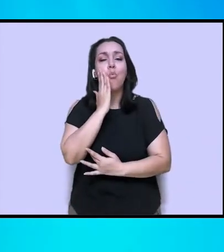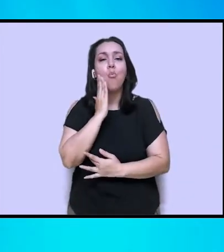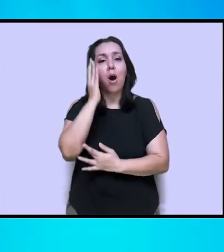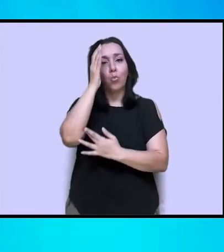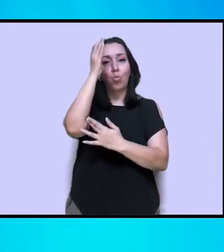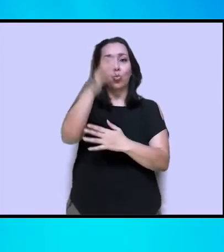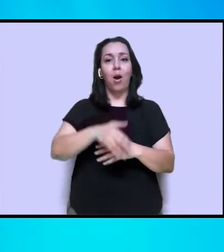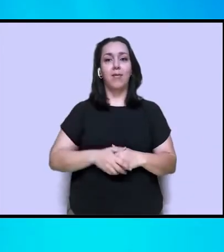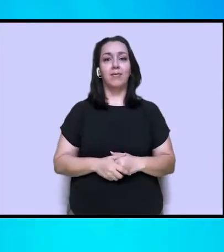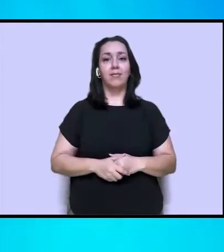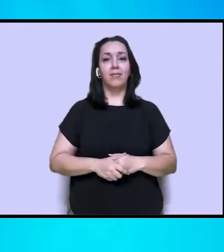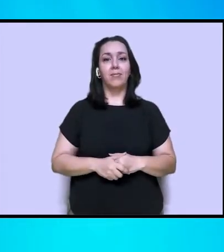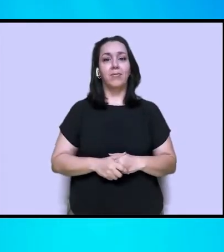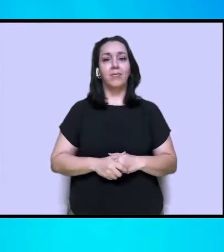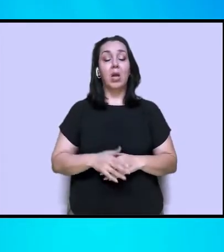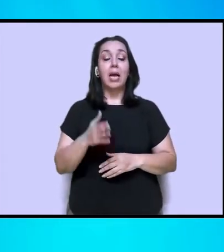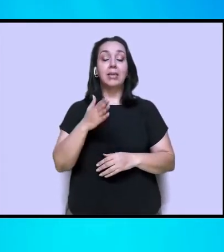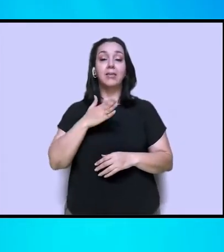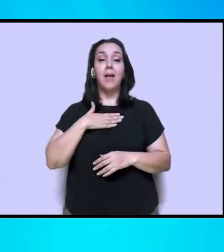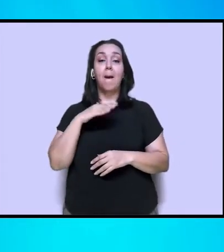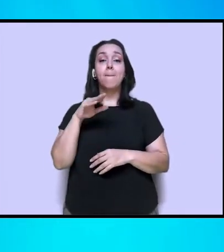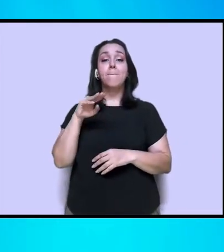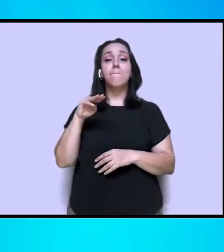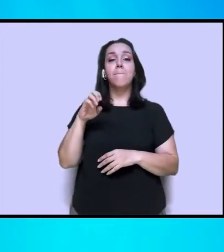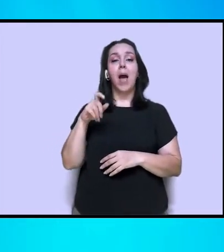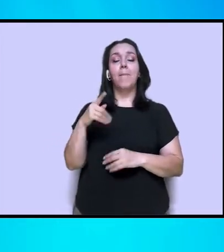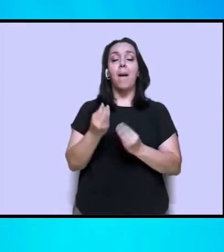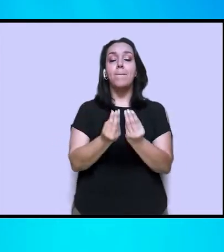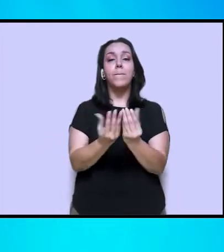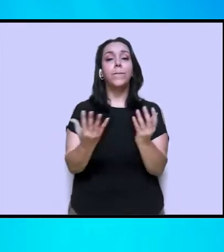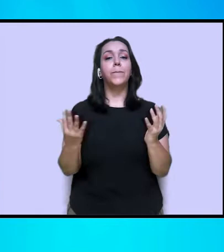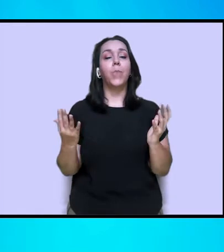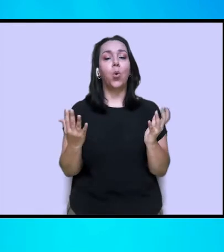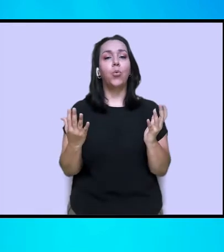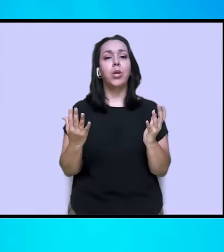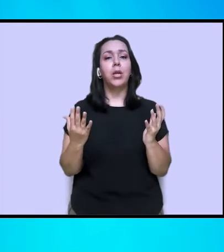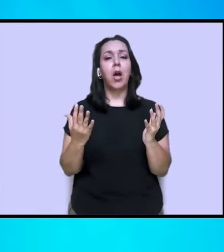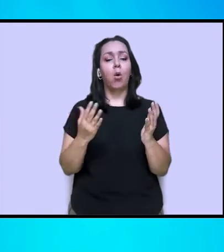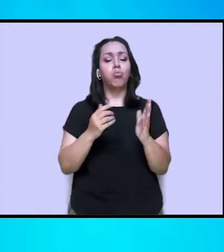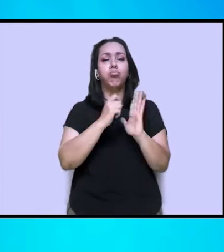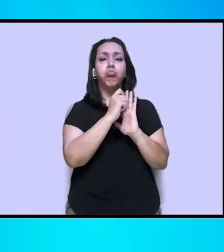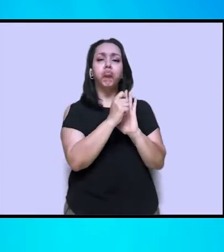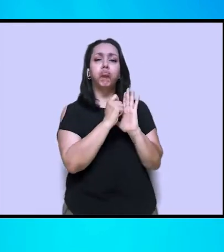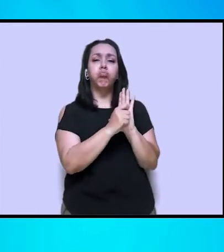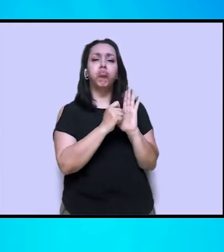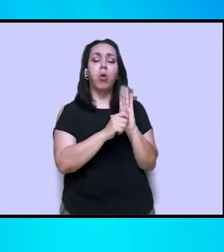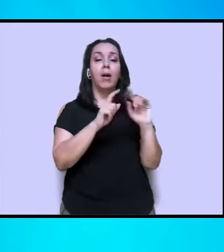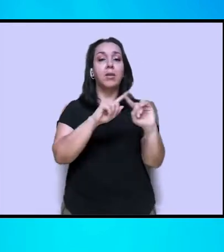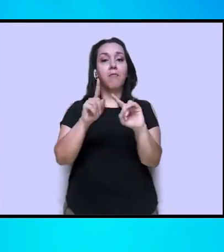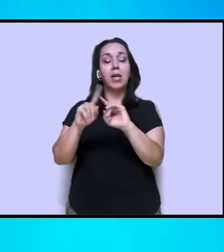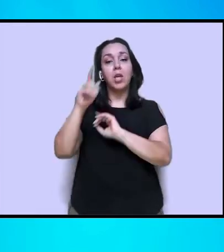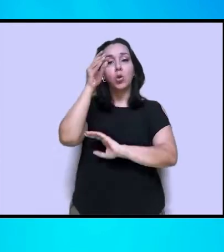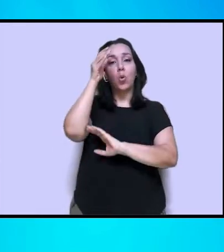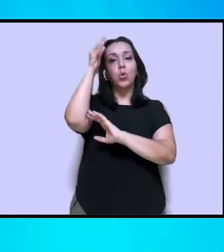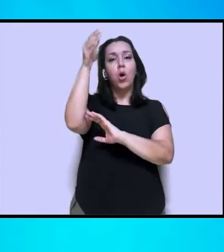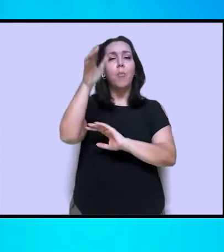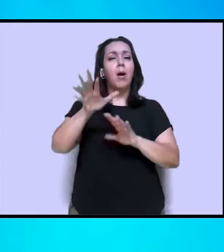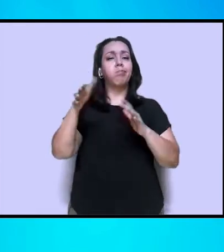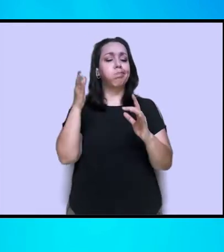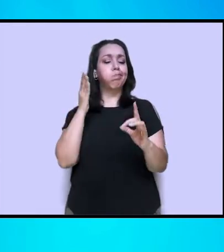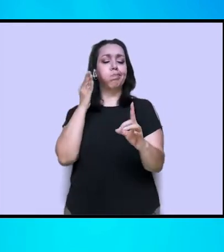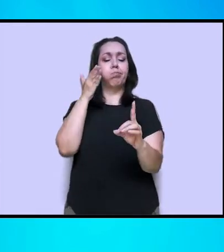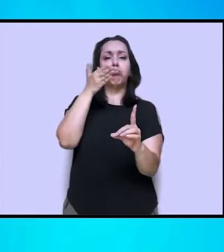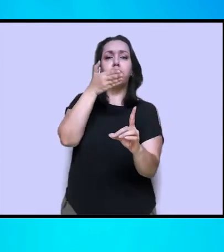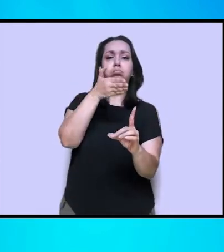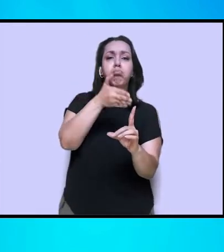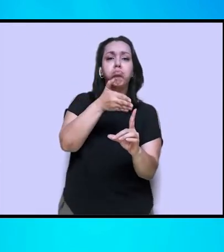cultural. Desde el Ministerio de Educación Pública, los lineamientos desde la interculturalidad se enfocan en